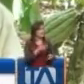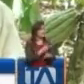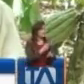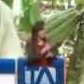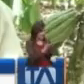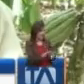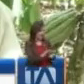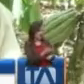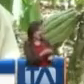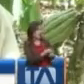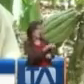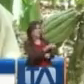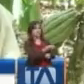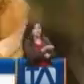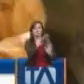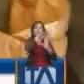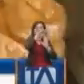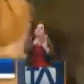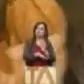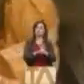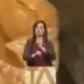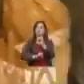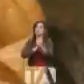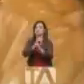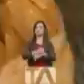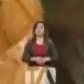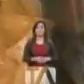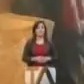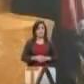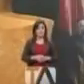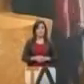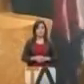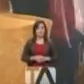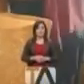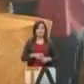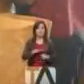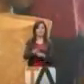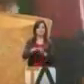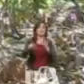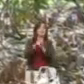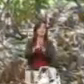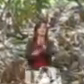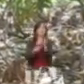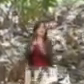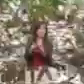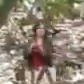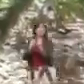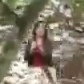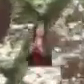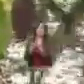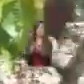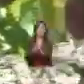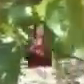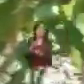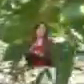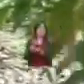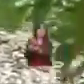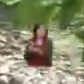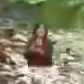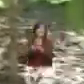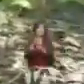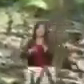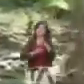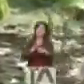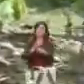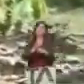también caiga a nivel internacional. Sin embargo, este escenario no solo golpea a los exportadores. El desplome de los precios del cacao en el mercado